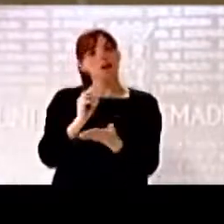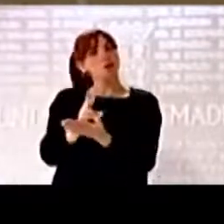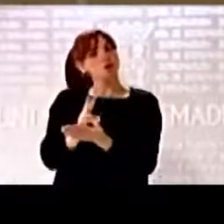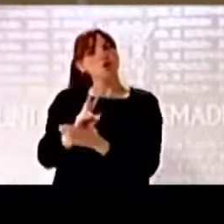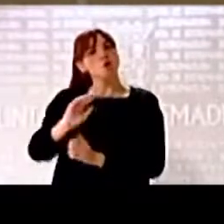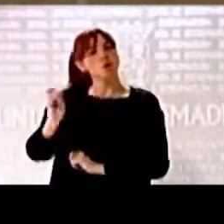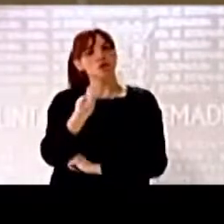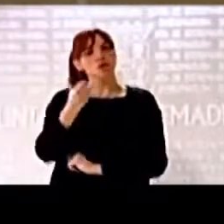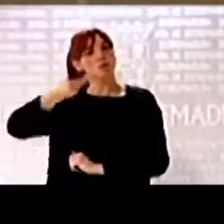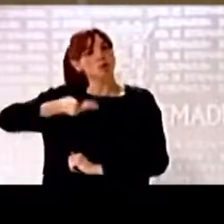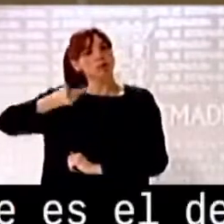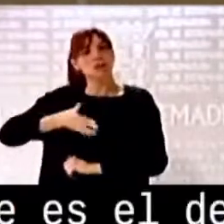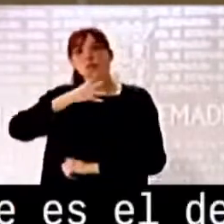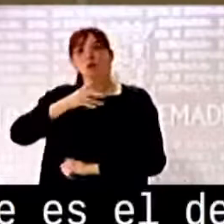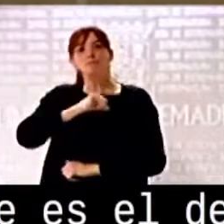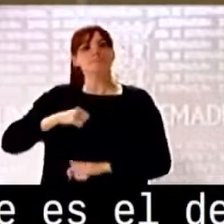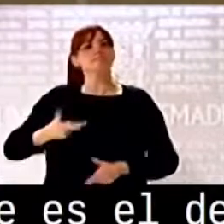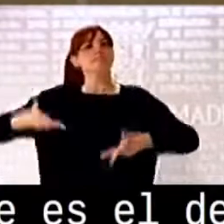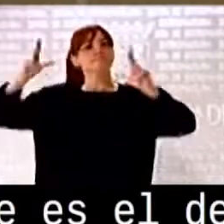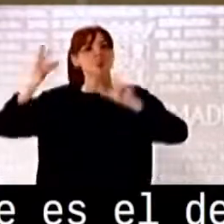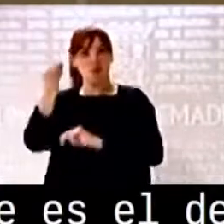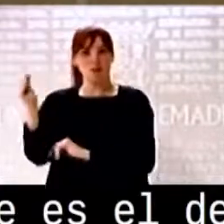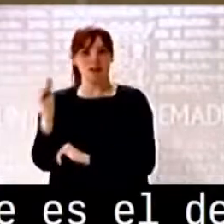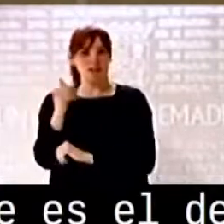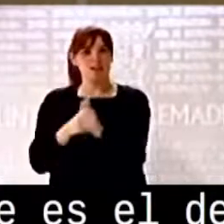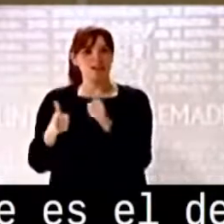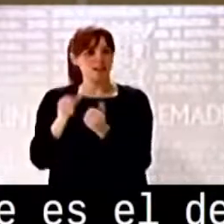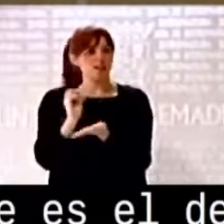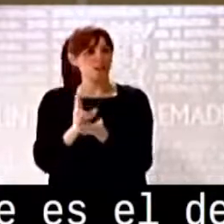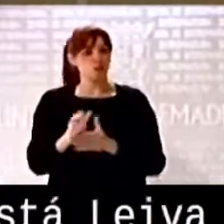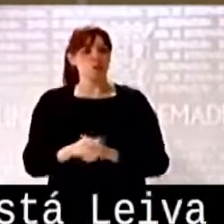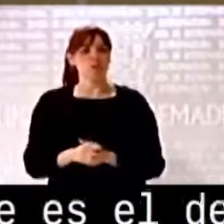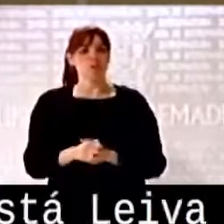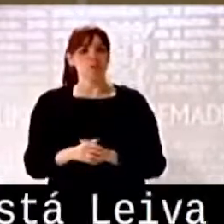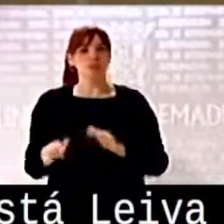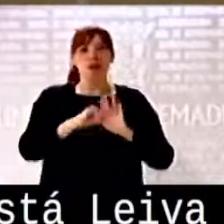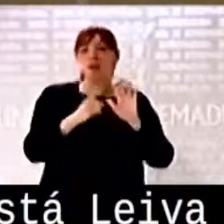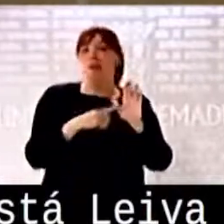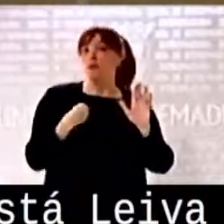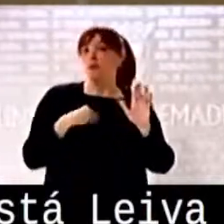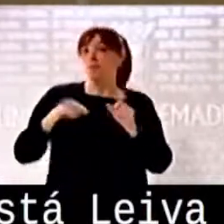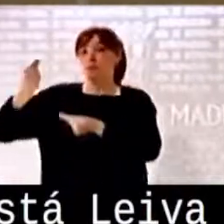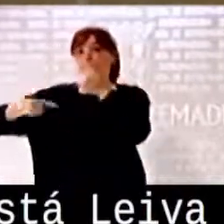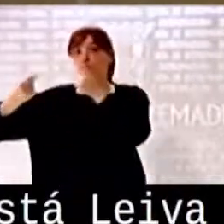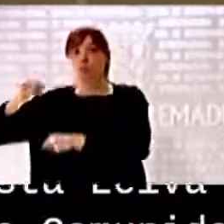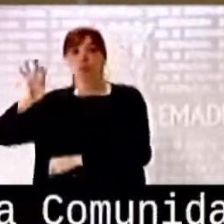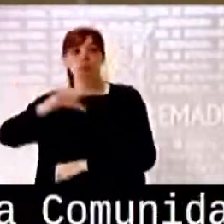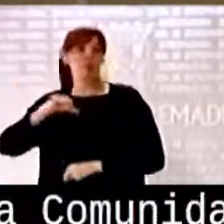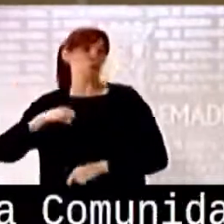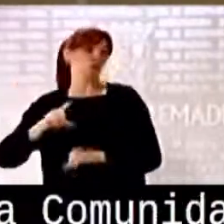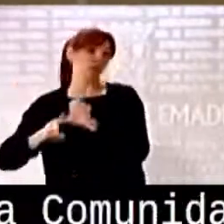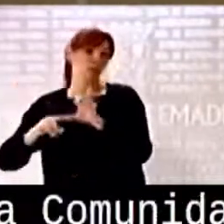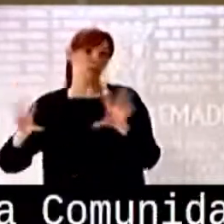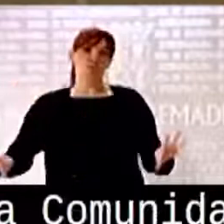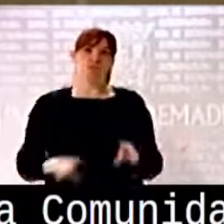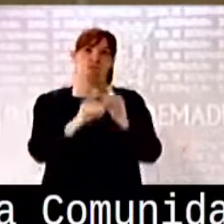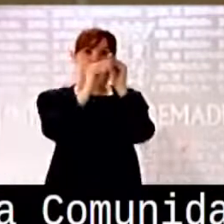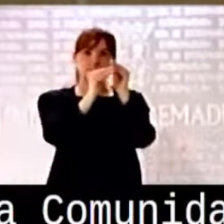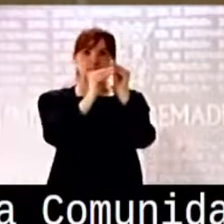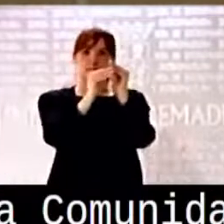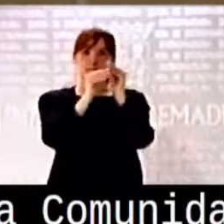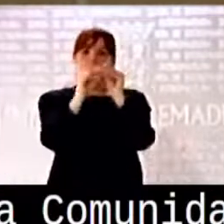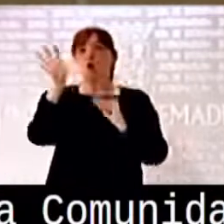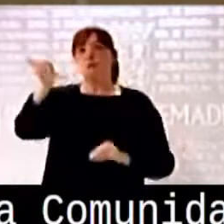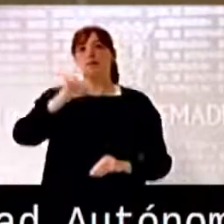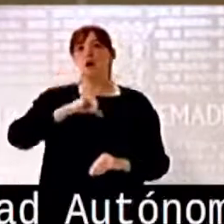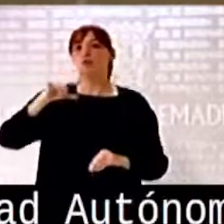reto, que es el de la emancipación juvenil. Y además esta ley va a complementar los presupuestos de la Comunidad Autónoma de Extremadura. La